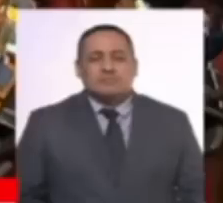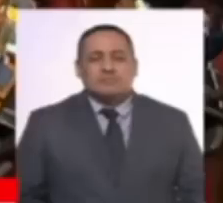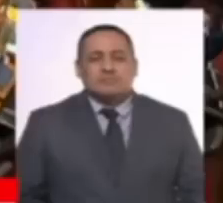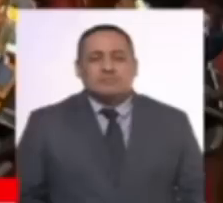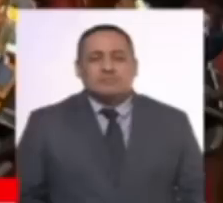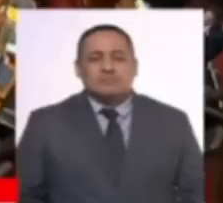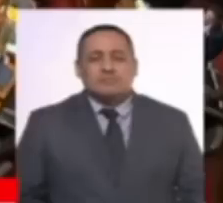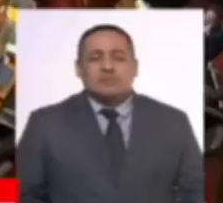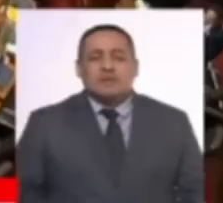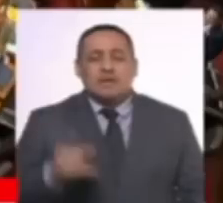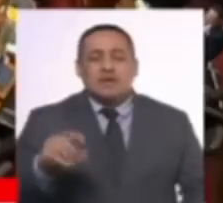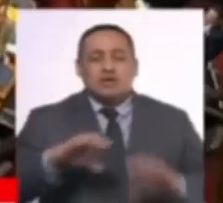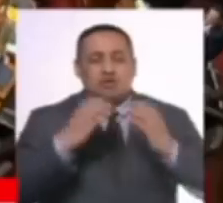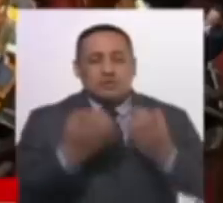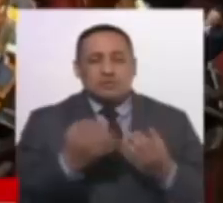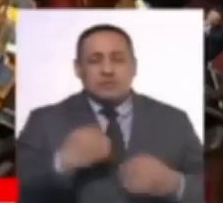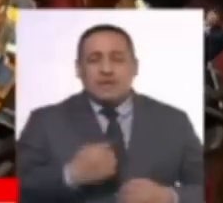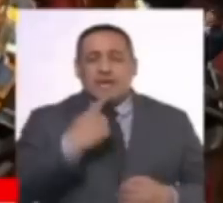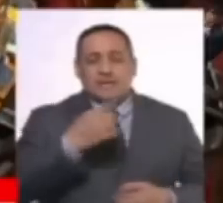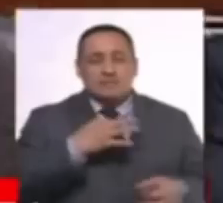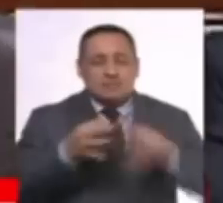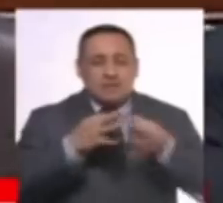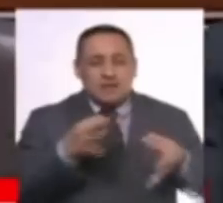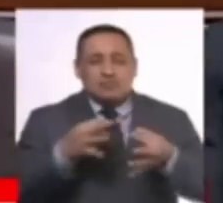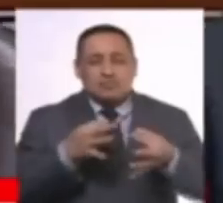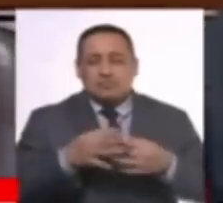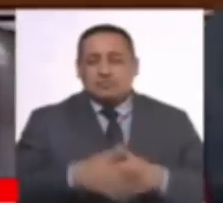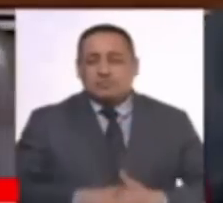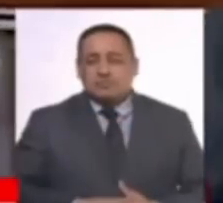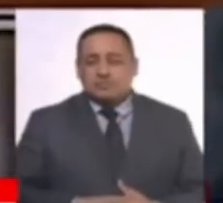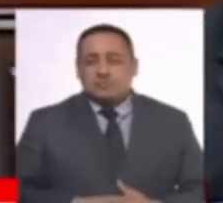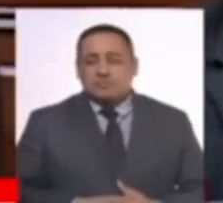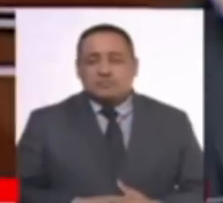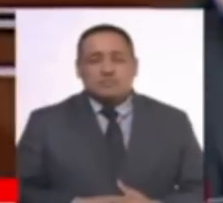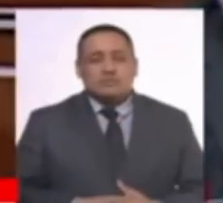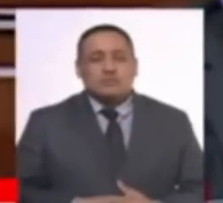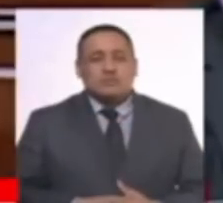A ver, el congresista ha señalado